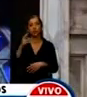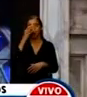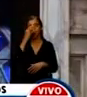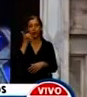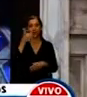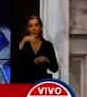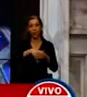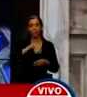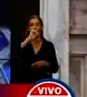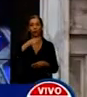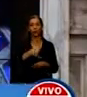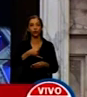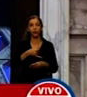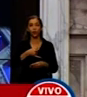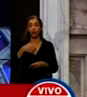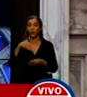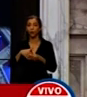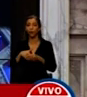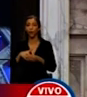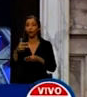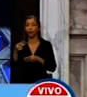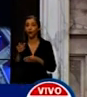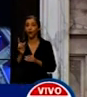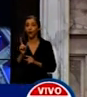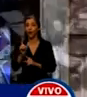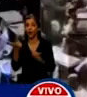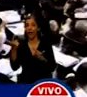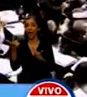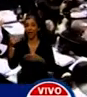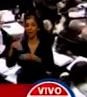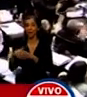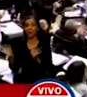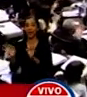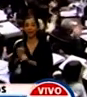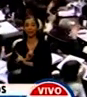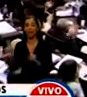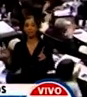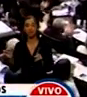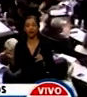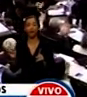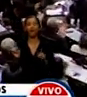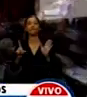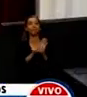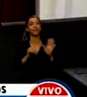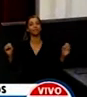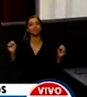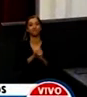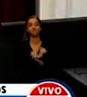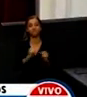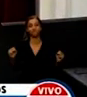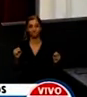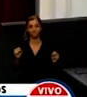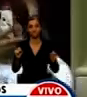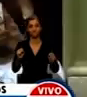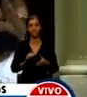anteriormente cuando hablábamos acerca de por qué era importante que se aprobara esta ley, tenía que ver principalmente con